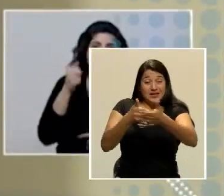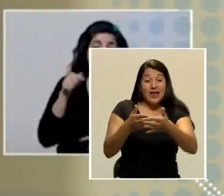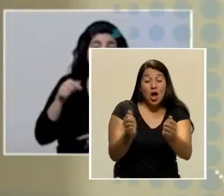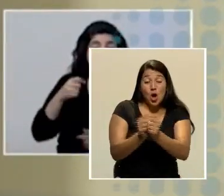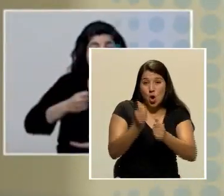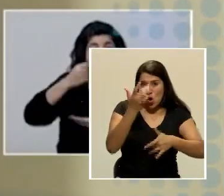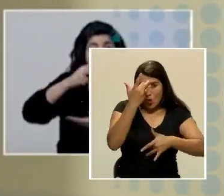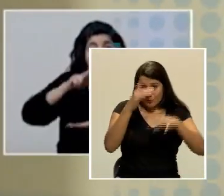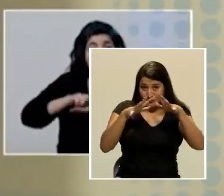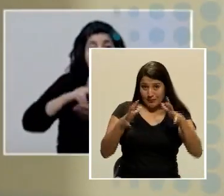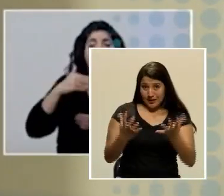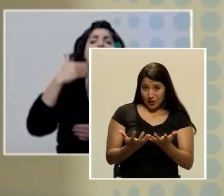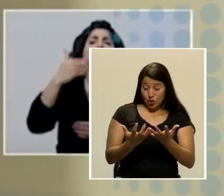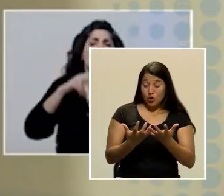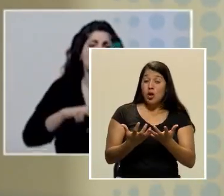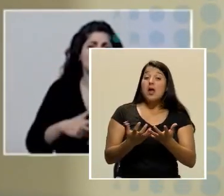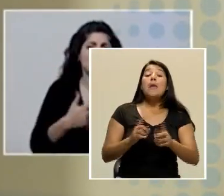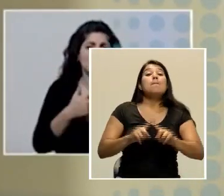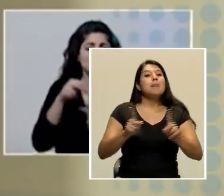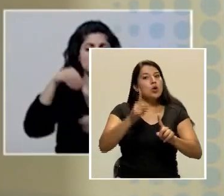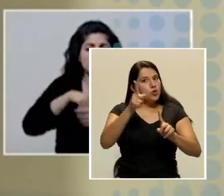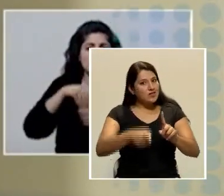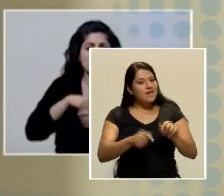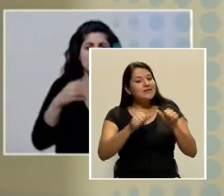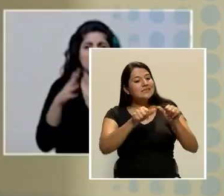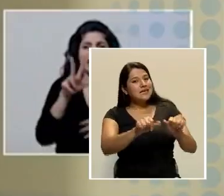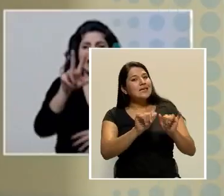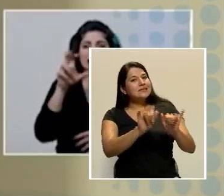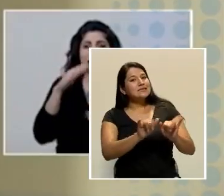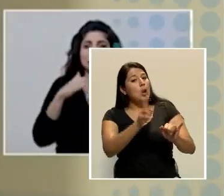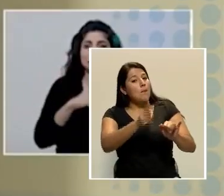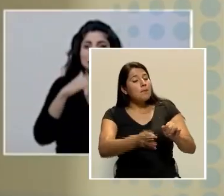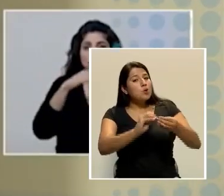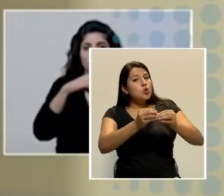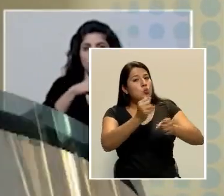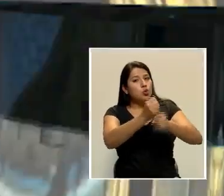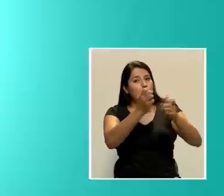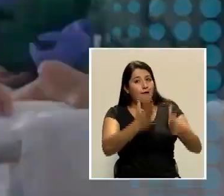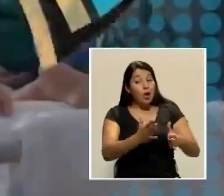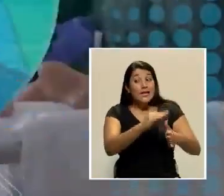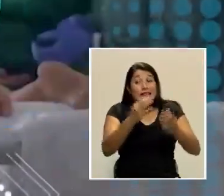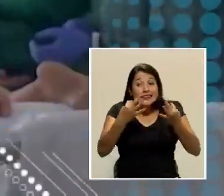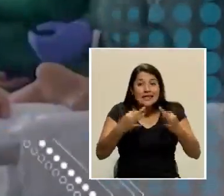condición, estas deben de mantener los empleos existentes y tratar de recuperar los perdidos.